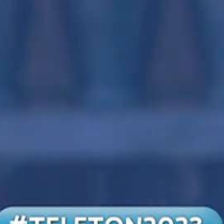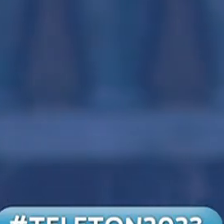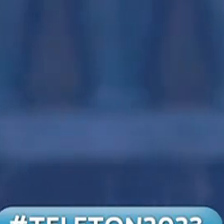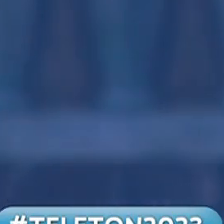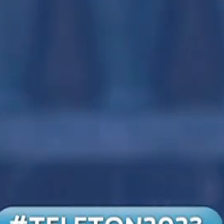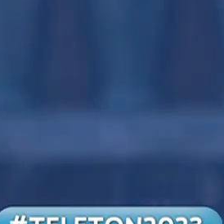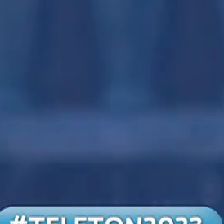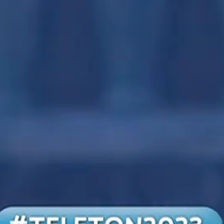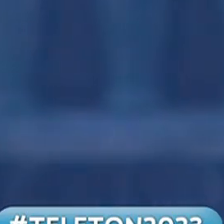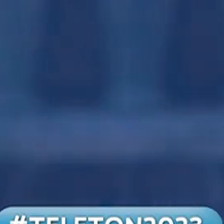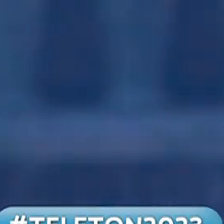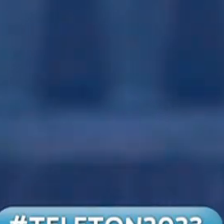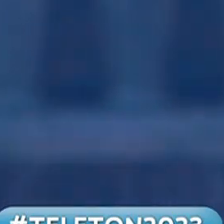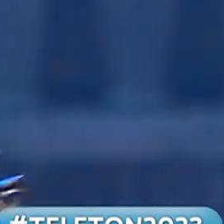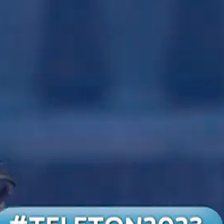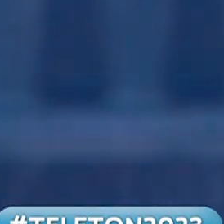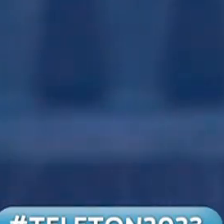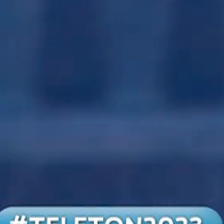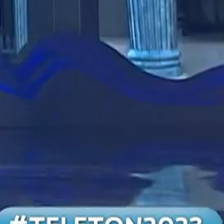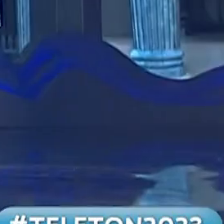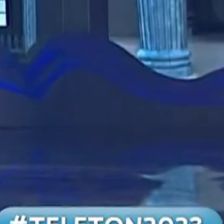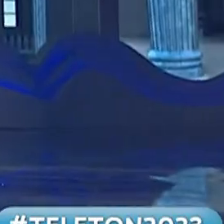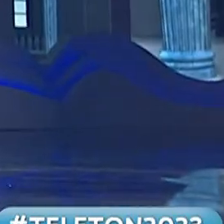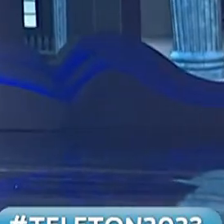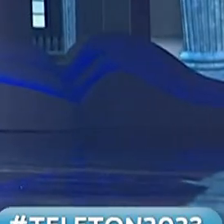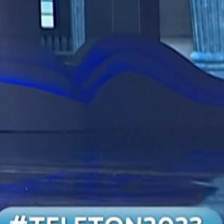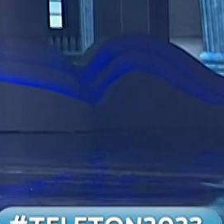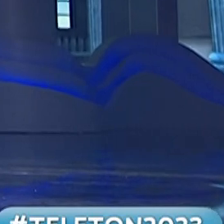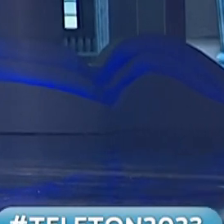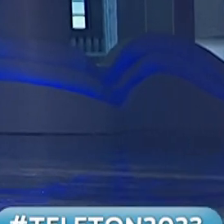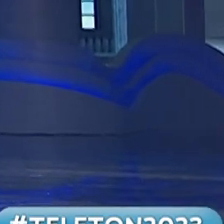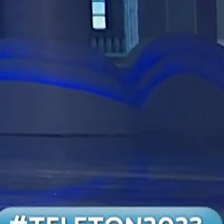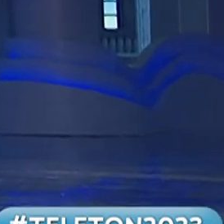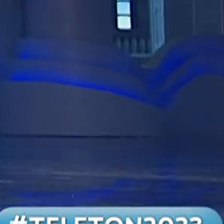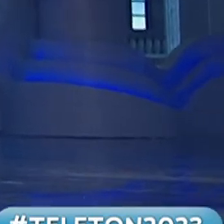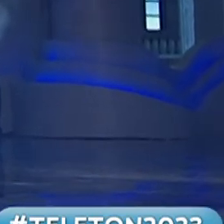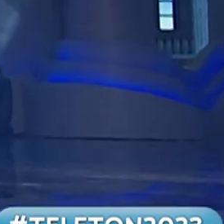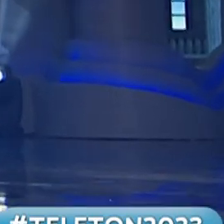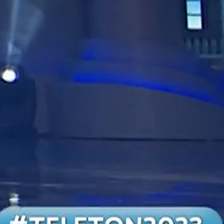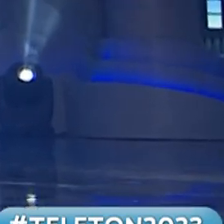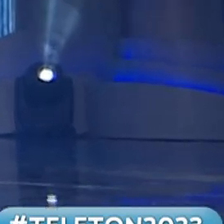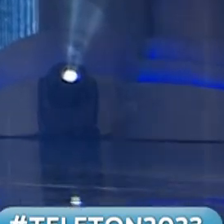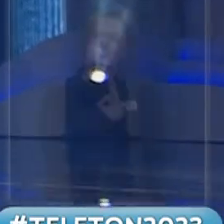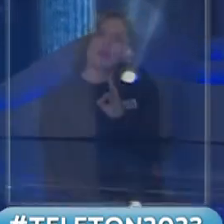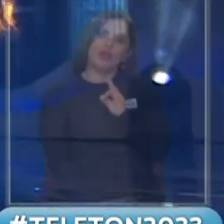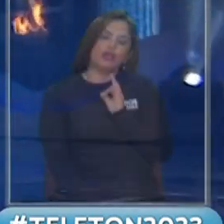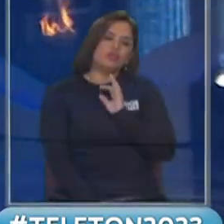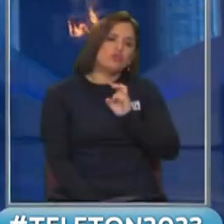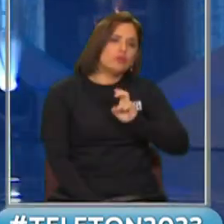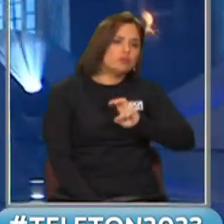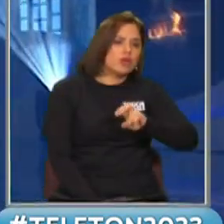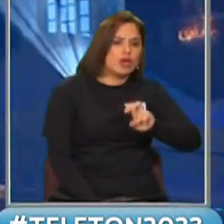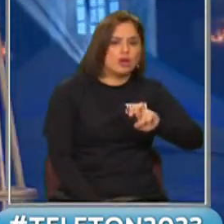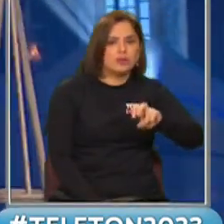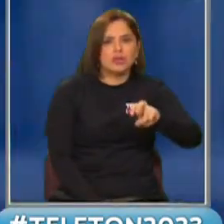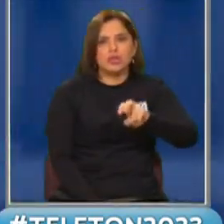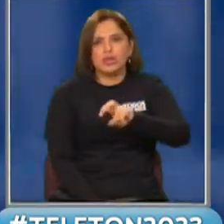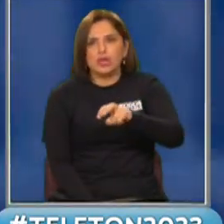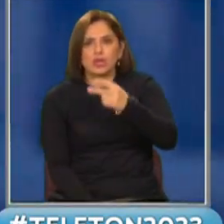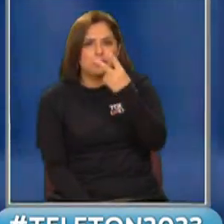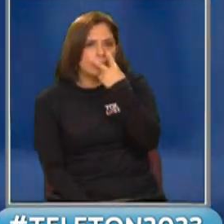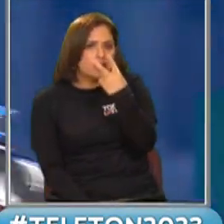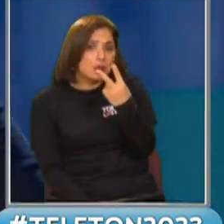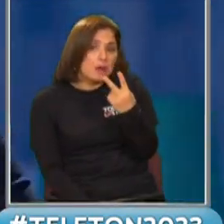parece que ya con el estamos con la cuota y y recorrí lugares como que dije mira